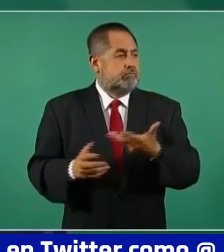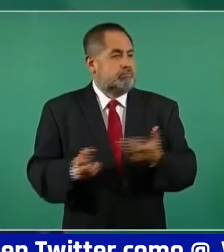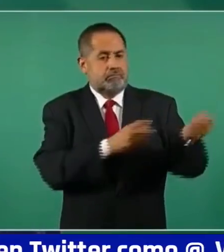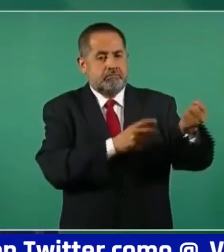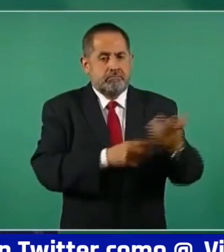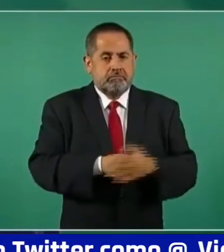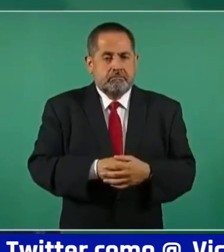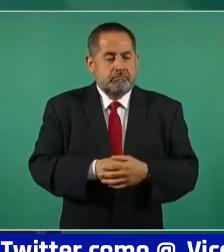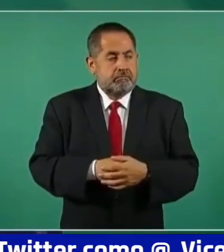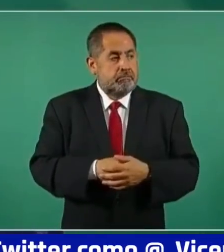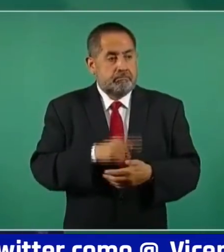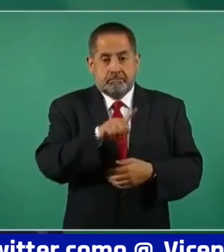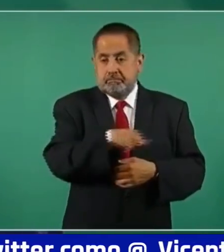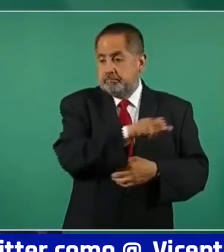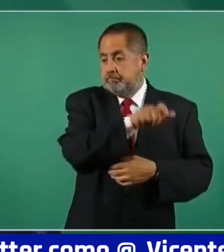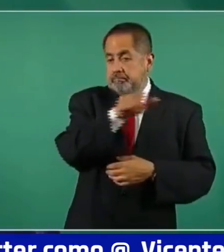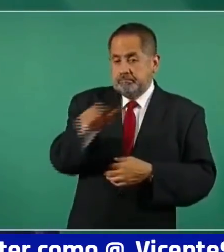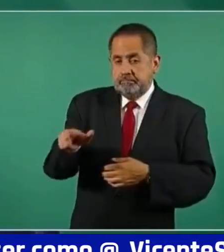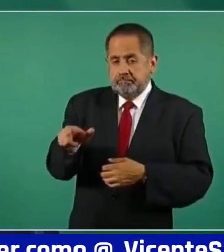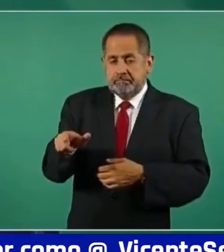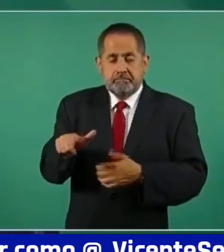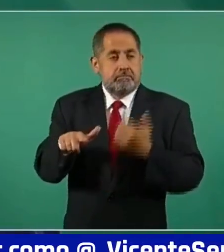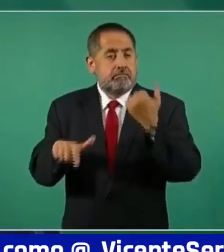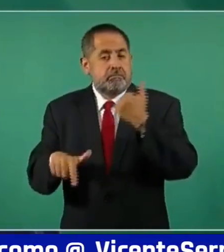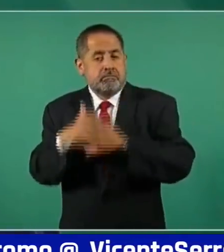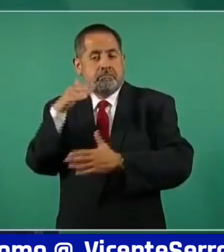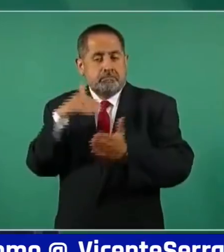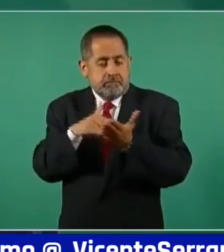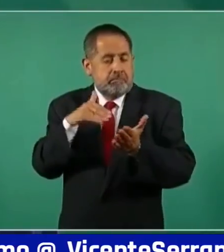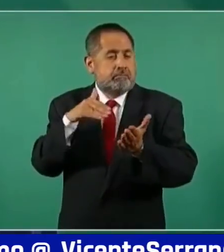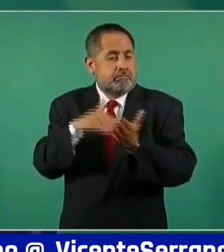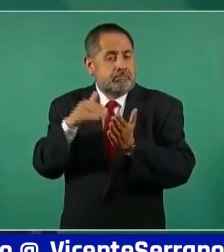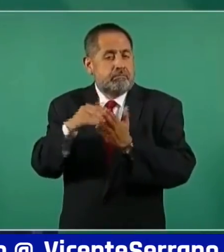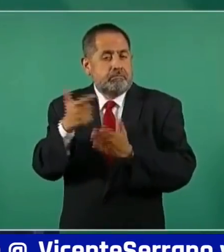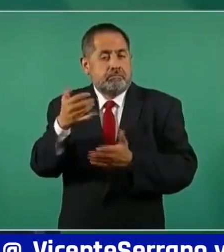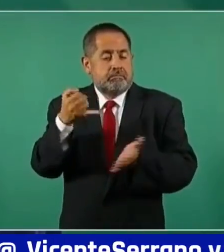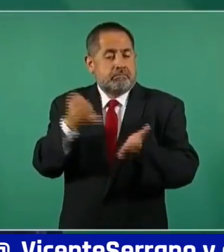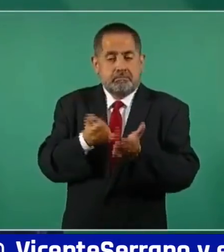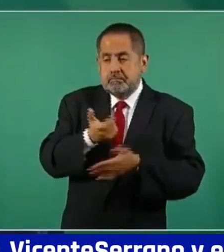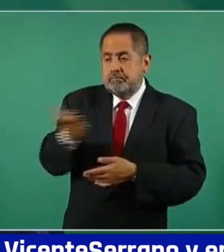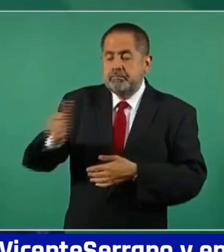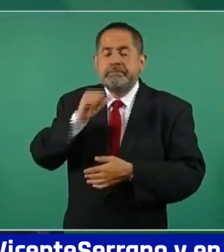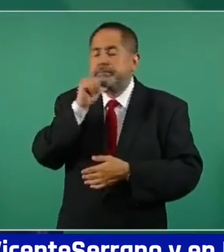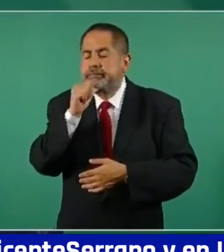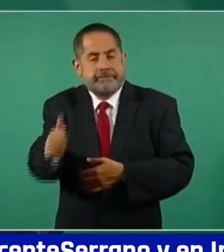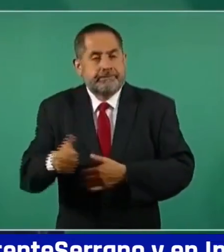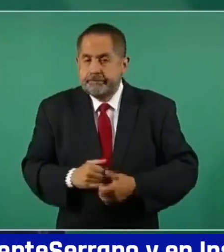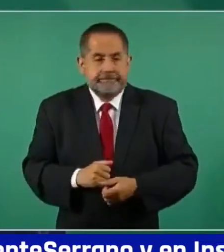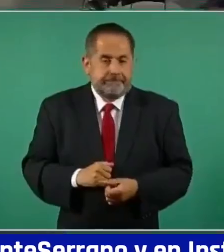y no se pagan 12,000 millones de pesos de impuestos.